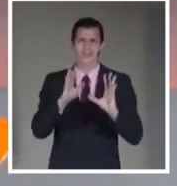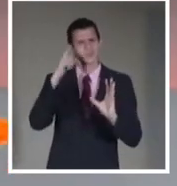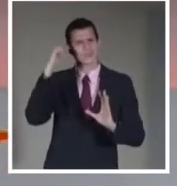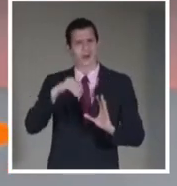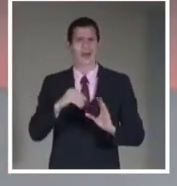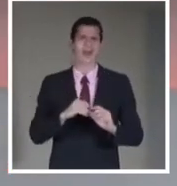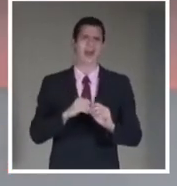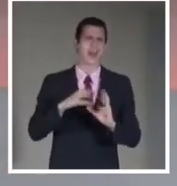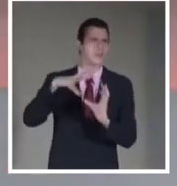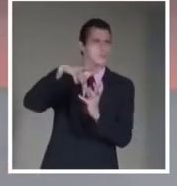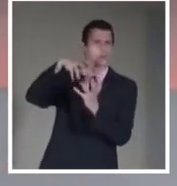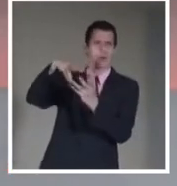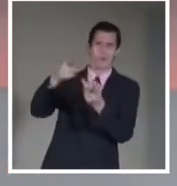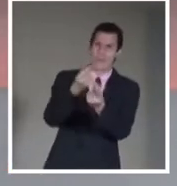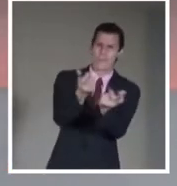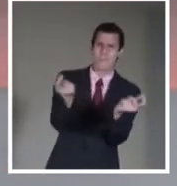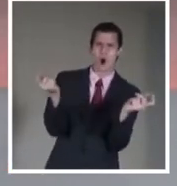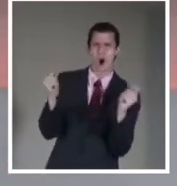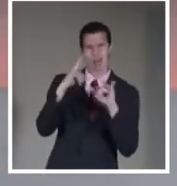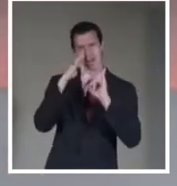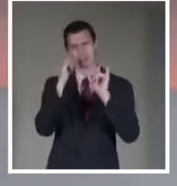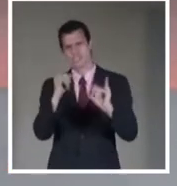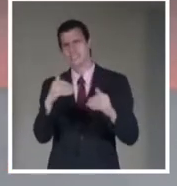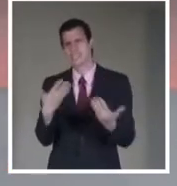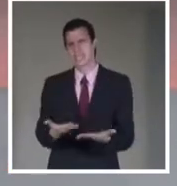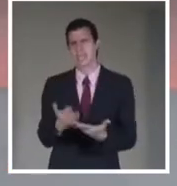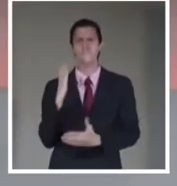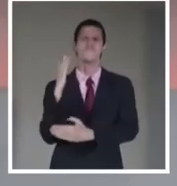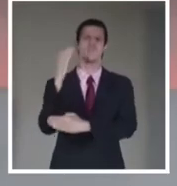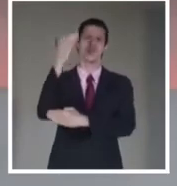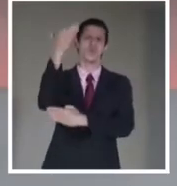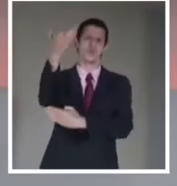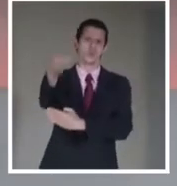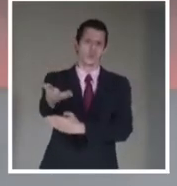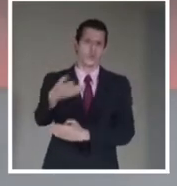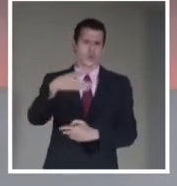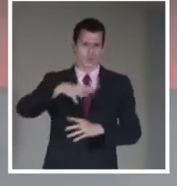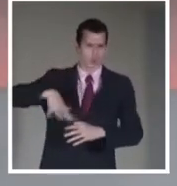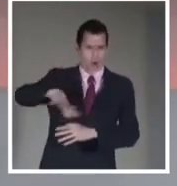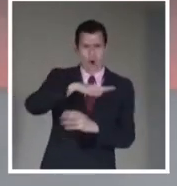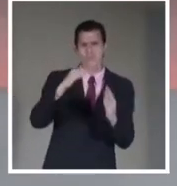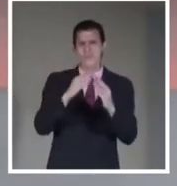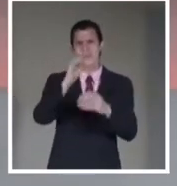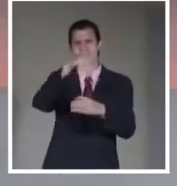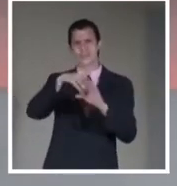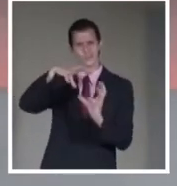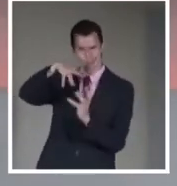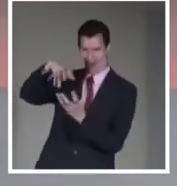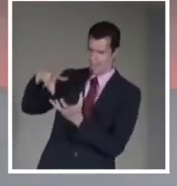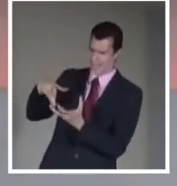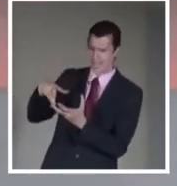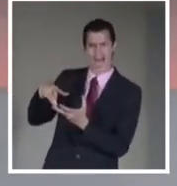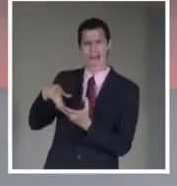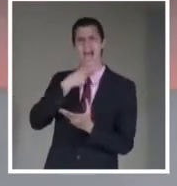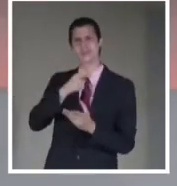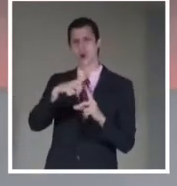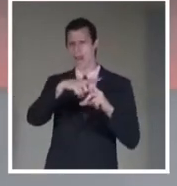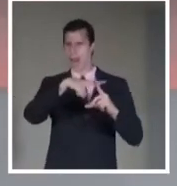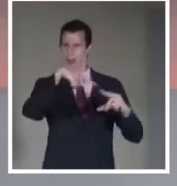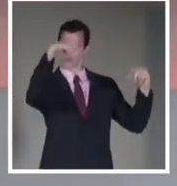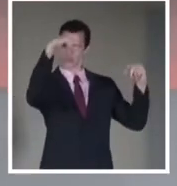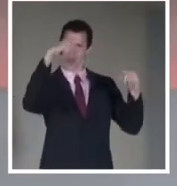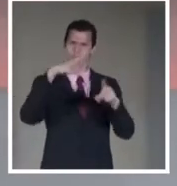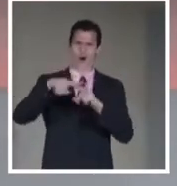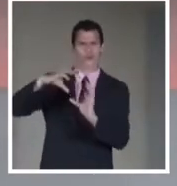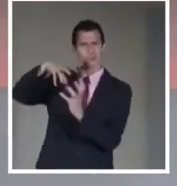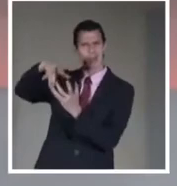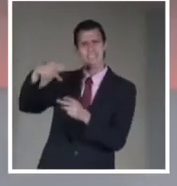planeta sobre el futuro de la humanidad vinculado a marte y a la luna pero ya se están hablando de cosas más concretas y